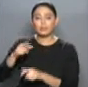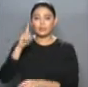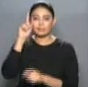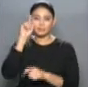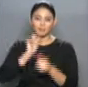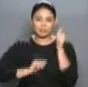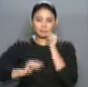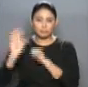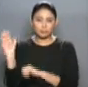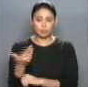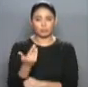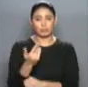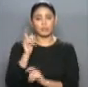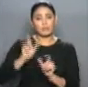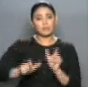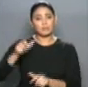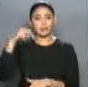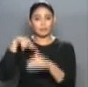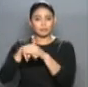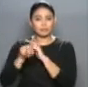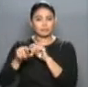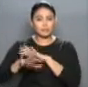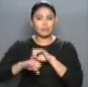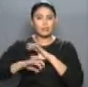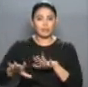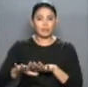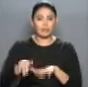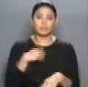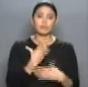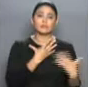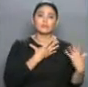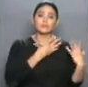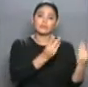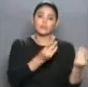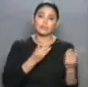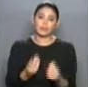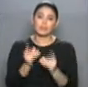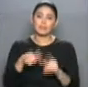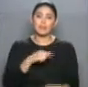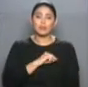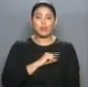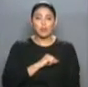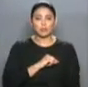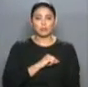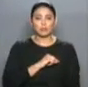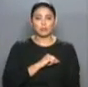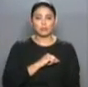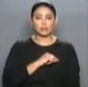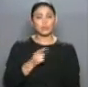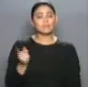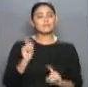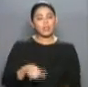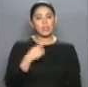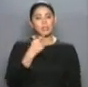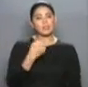internados que están graves. Y la verdad que además de la solidaridad y del dolor, también tengo